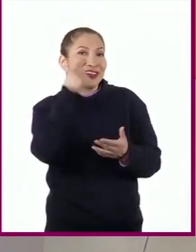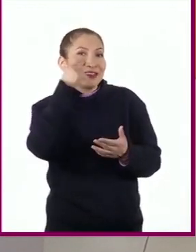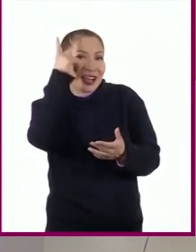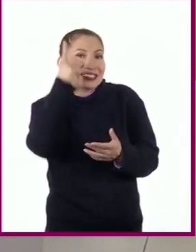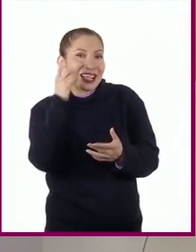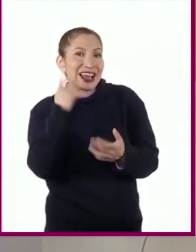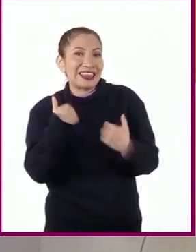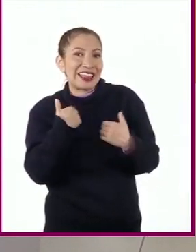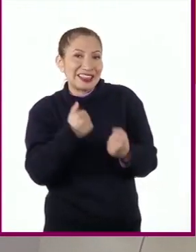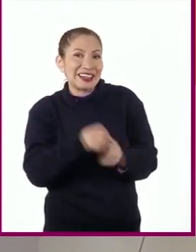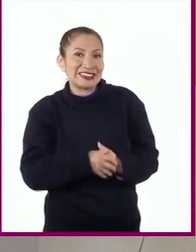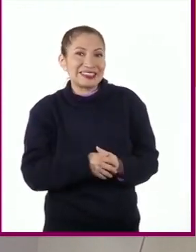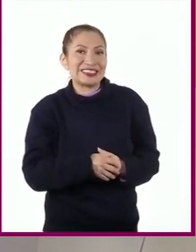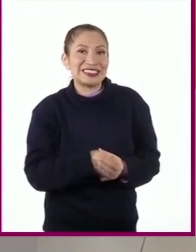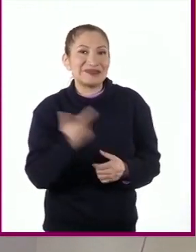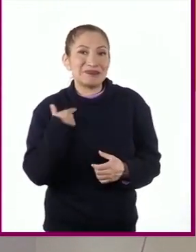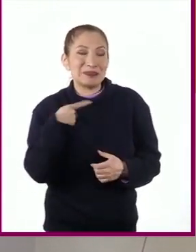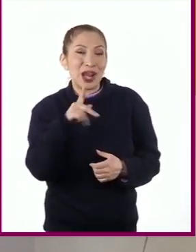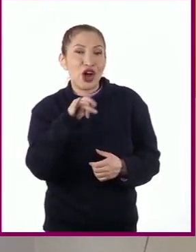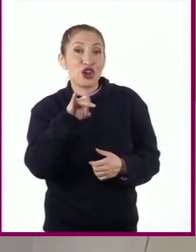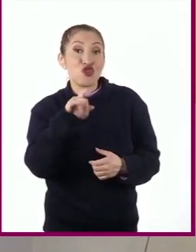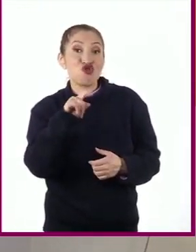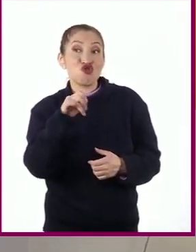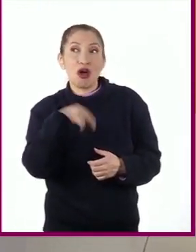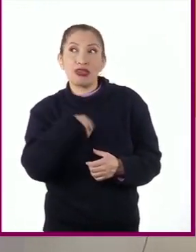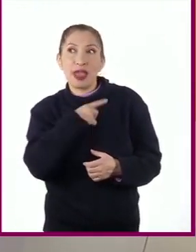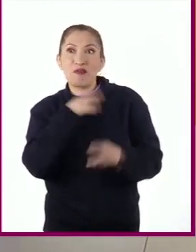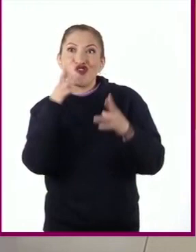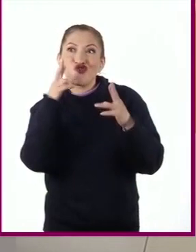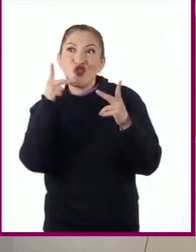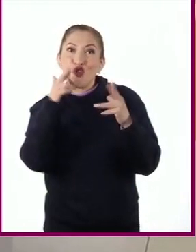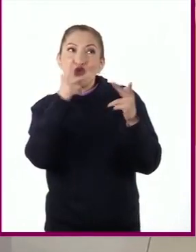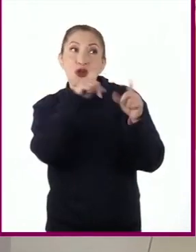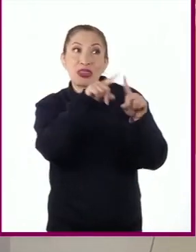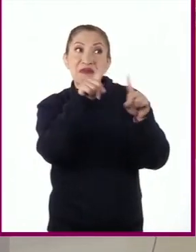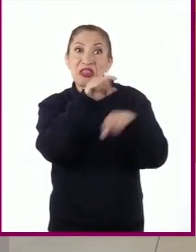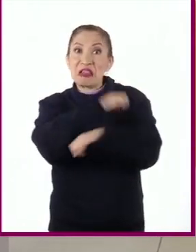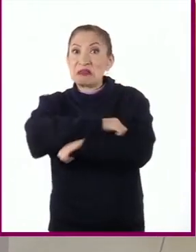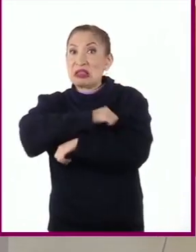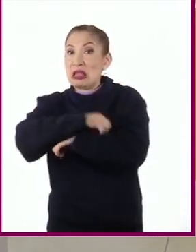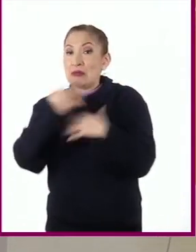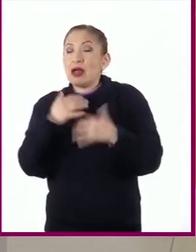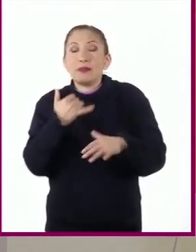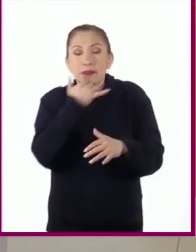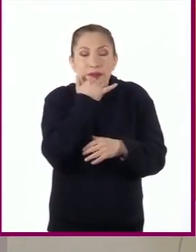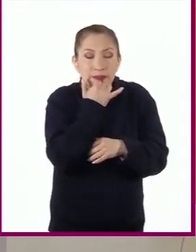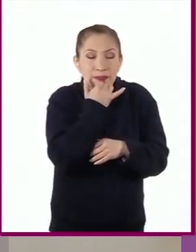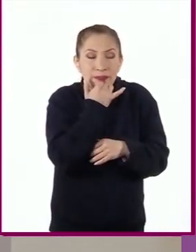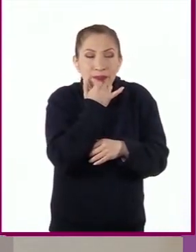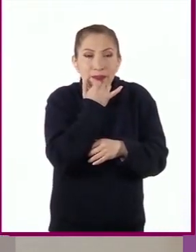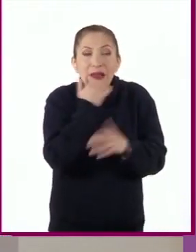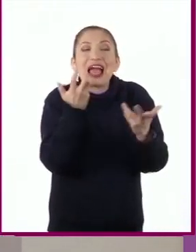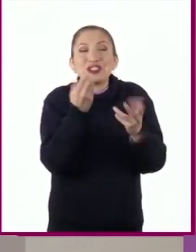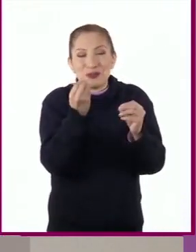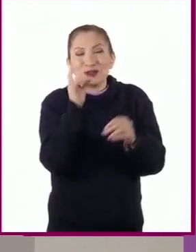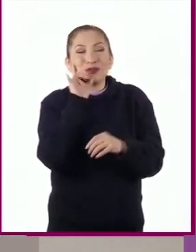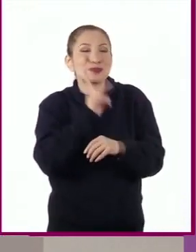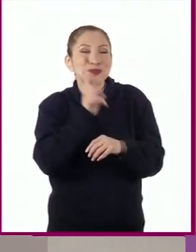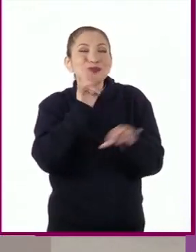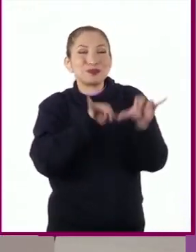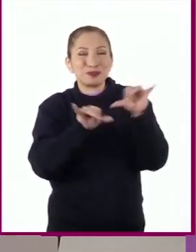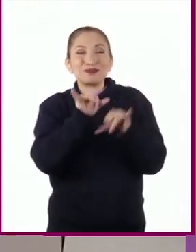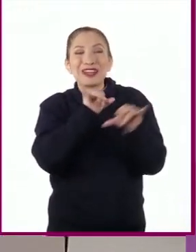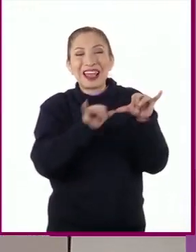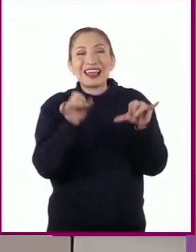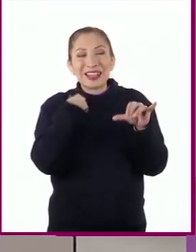fácil comprenderla, aunque Newton debió de haber roto muchas ventanas. Digo, he hecho muchos experimentos